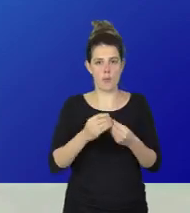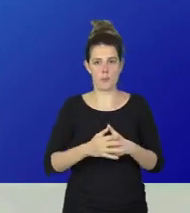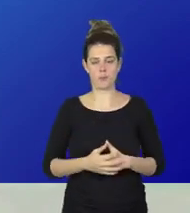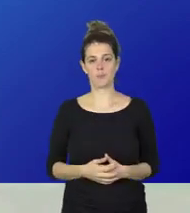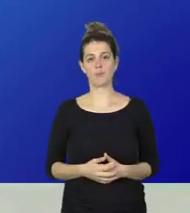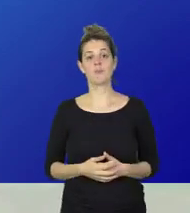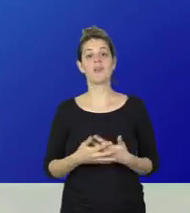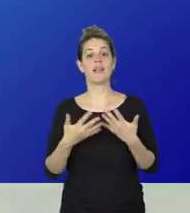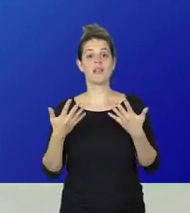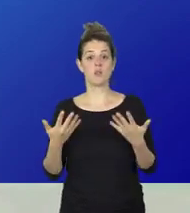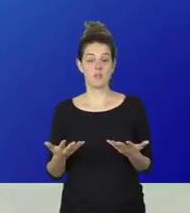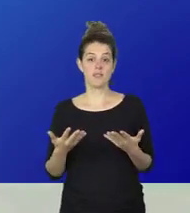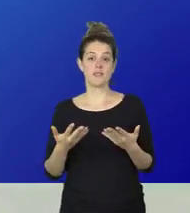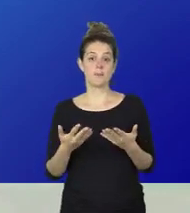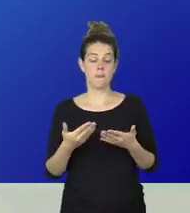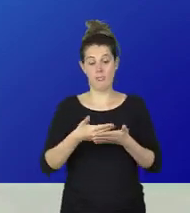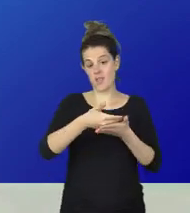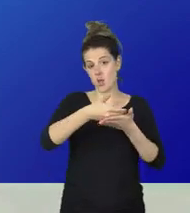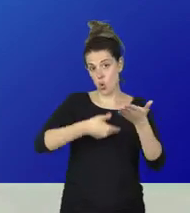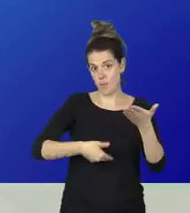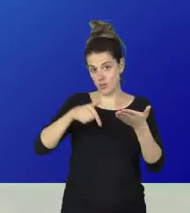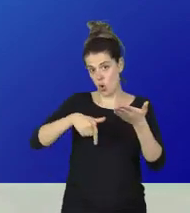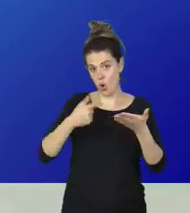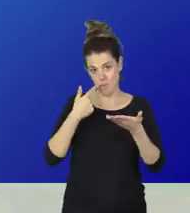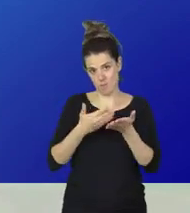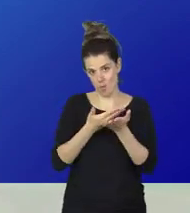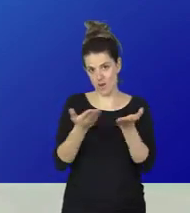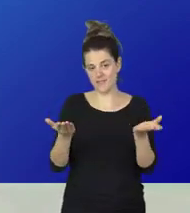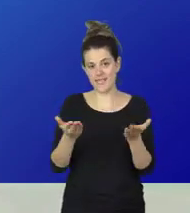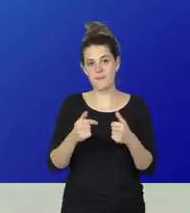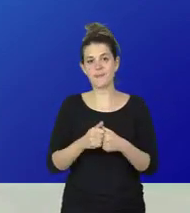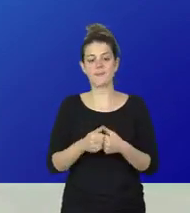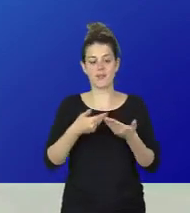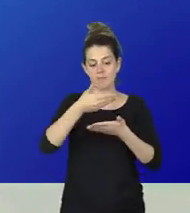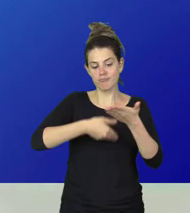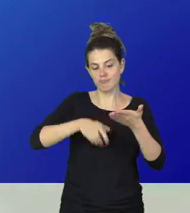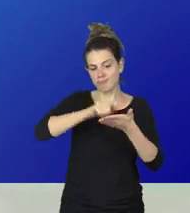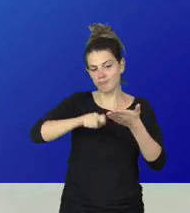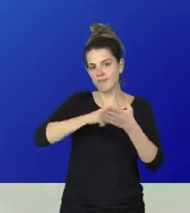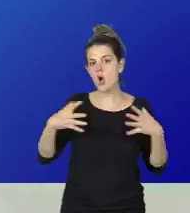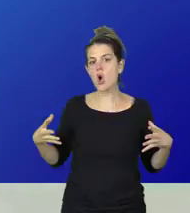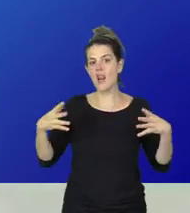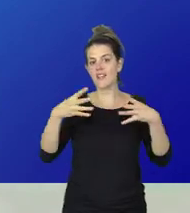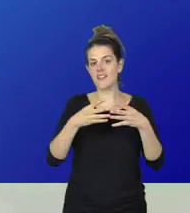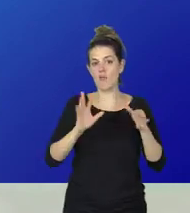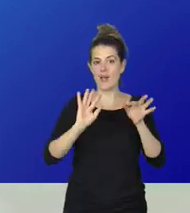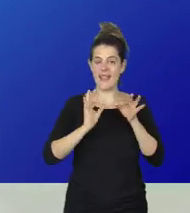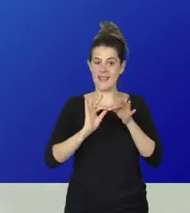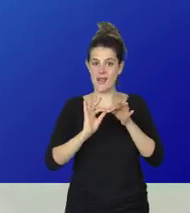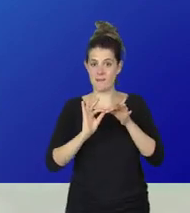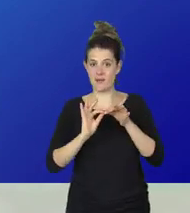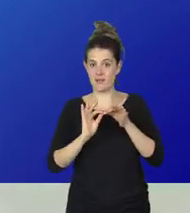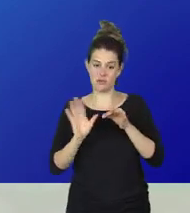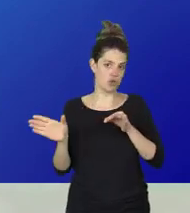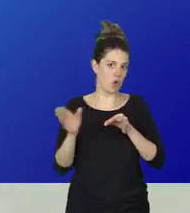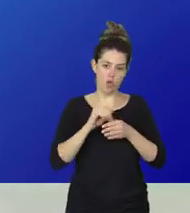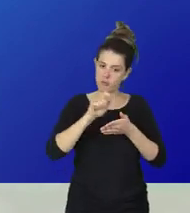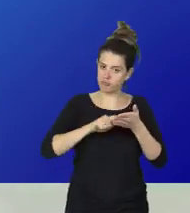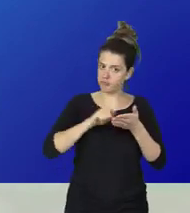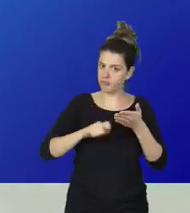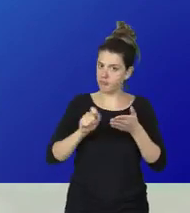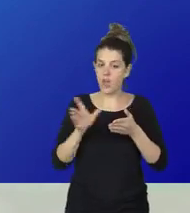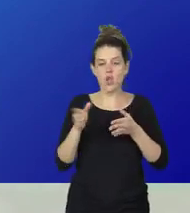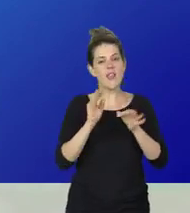responder. Entonces el documento que vamos a presentar hoy es un documento que fue realizado en colectivo